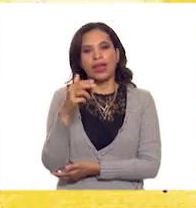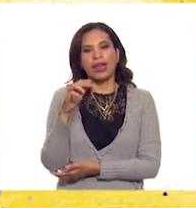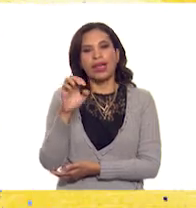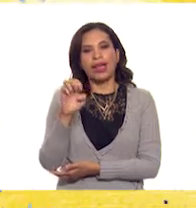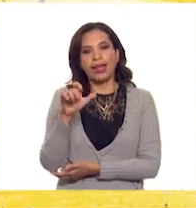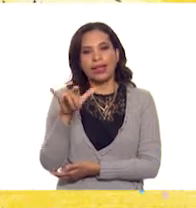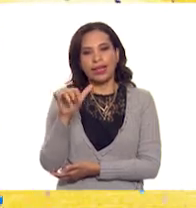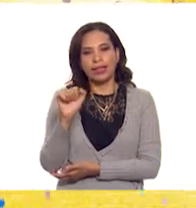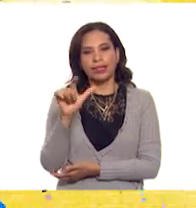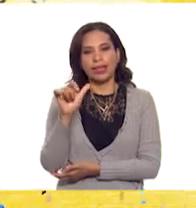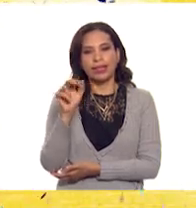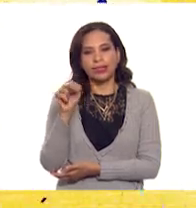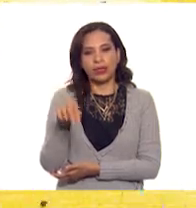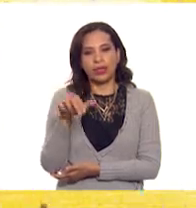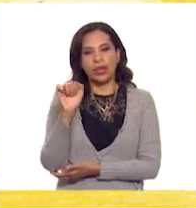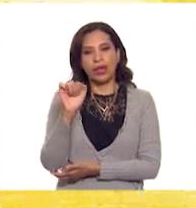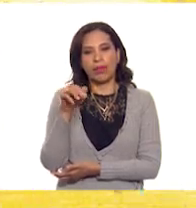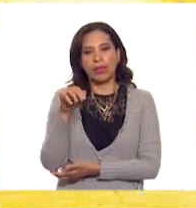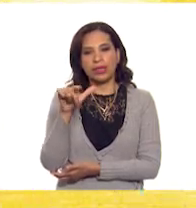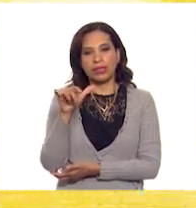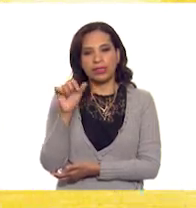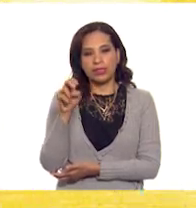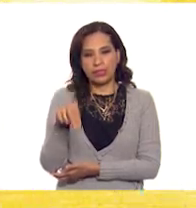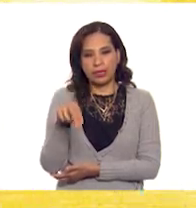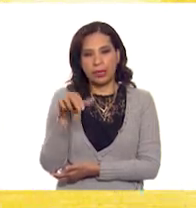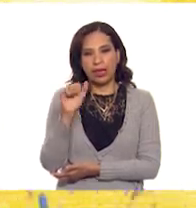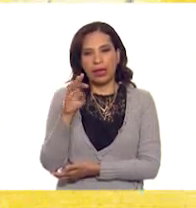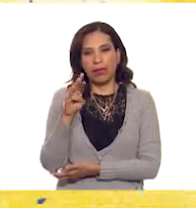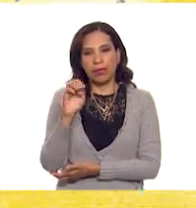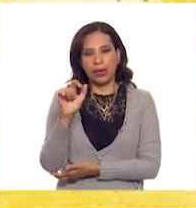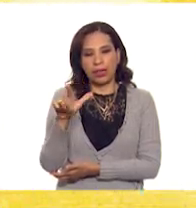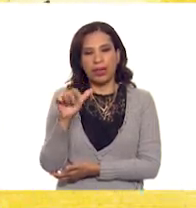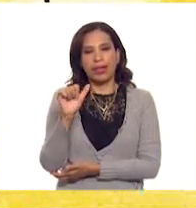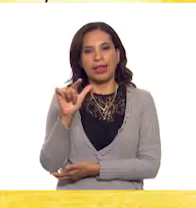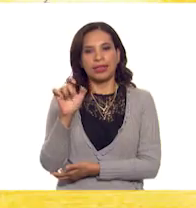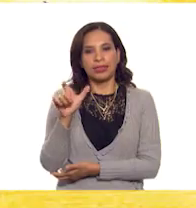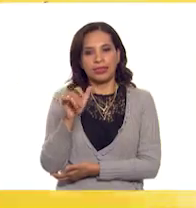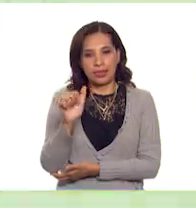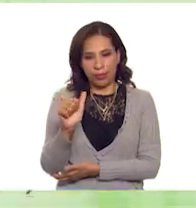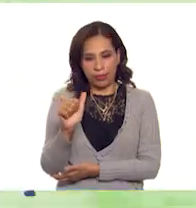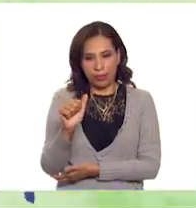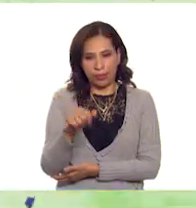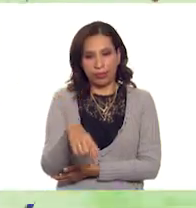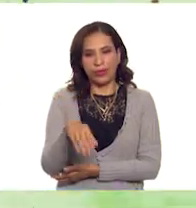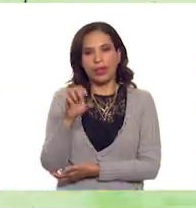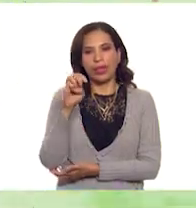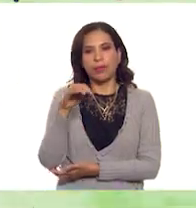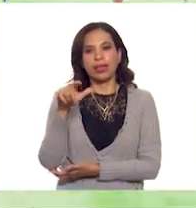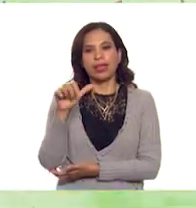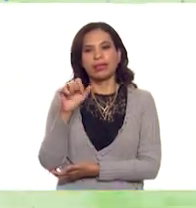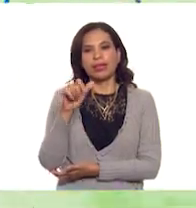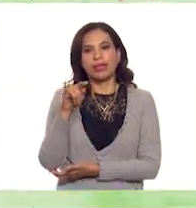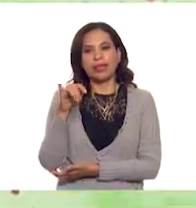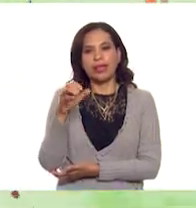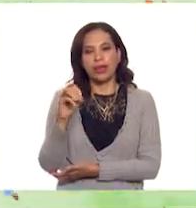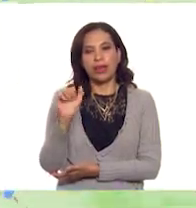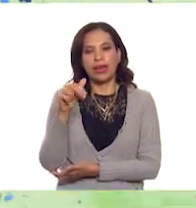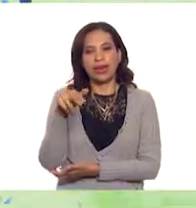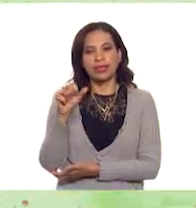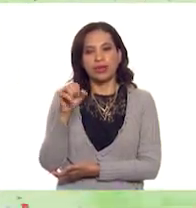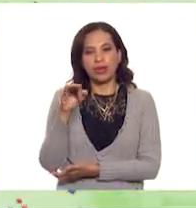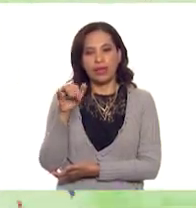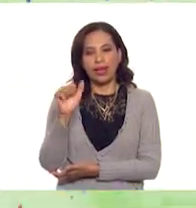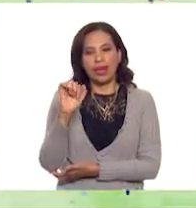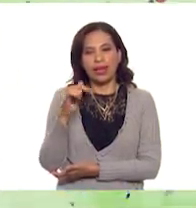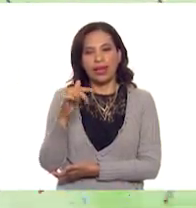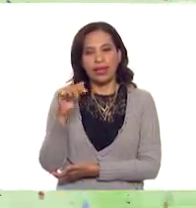Allison, Amir Chim, Abril y Alexia. Emilio Santiago, Ana Sofía,